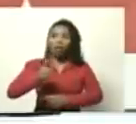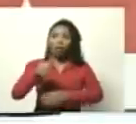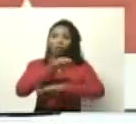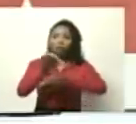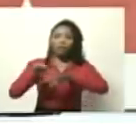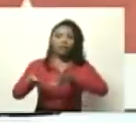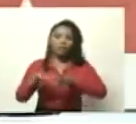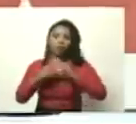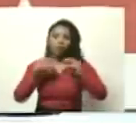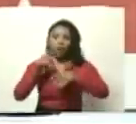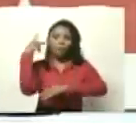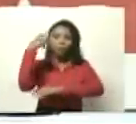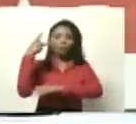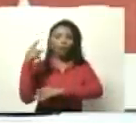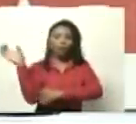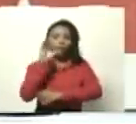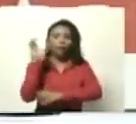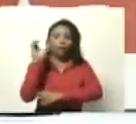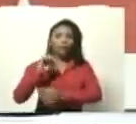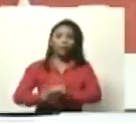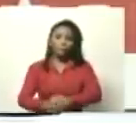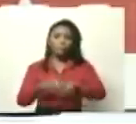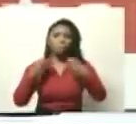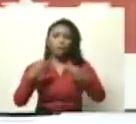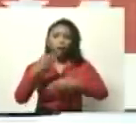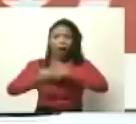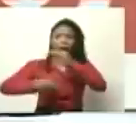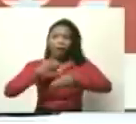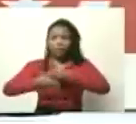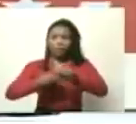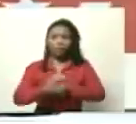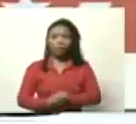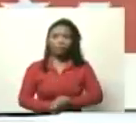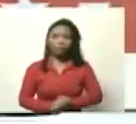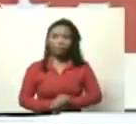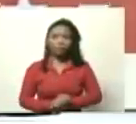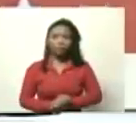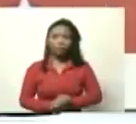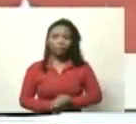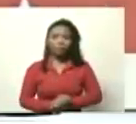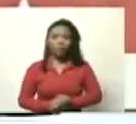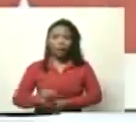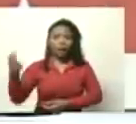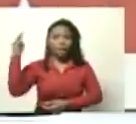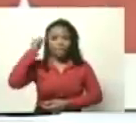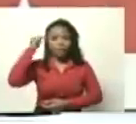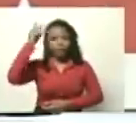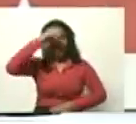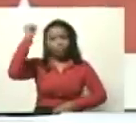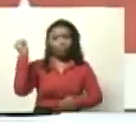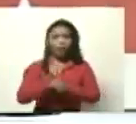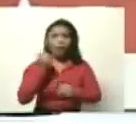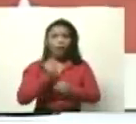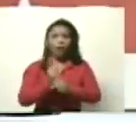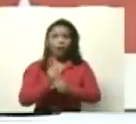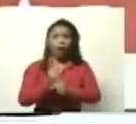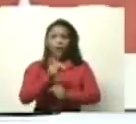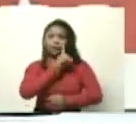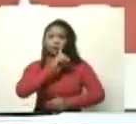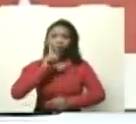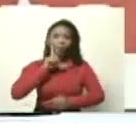las parroquias de Caracas, para exaltar la memoria, el trabajo, el nombre